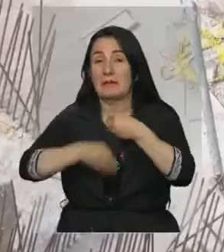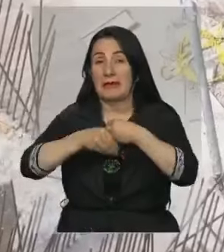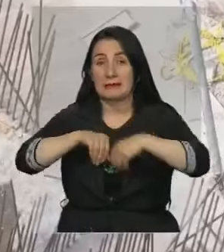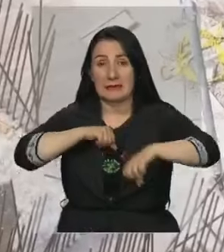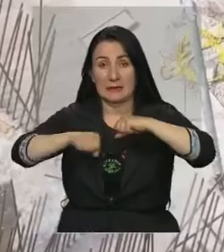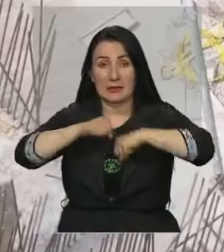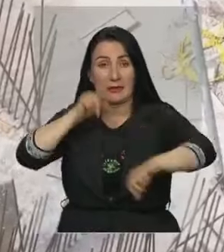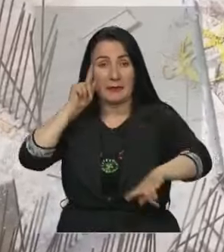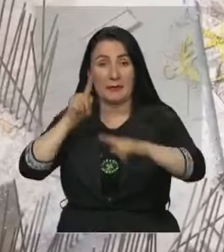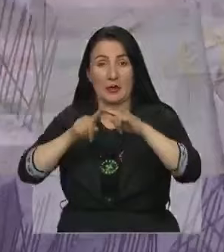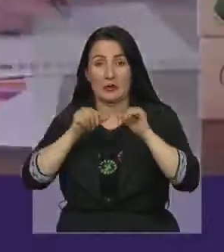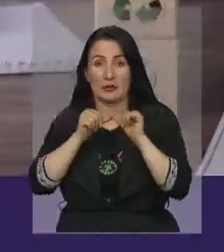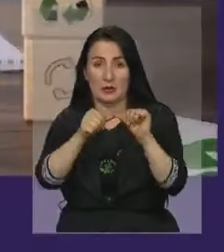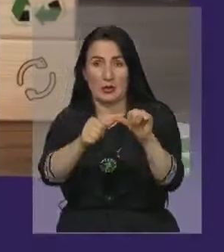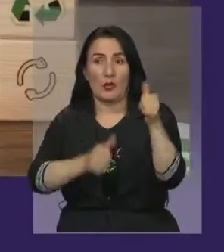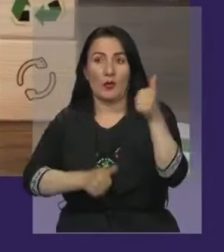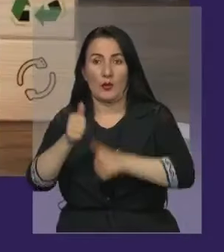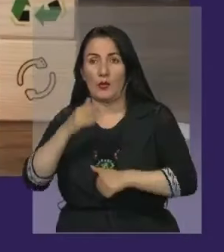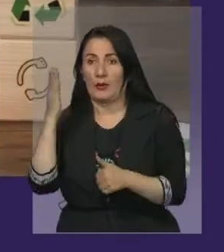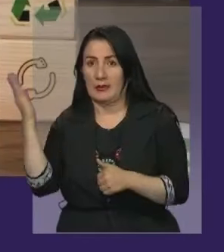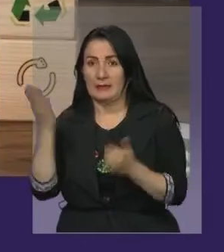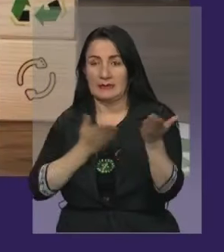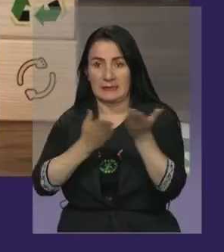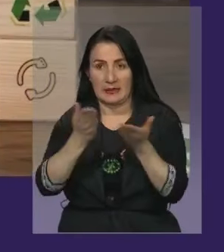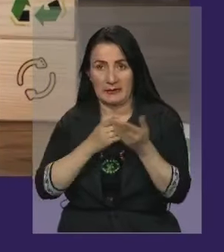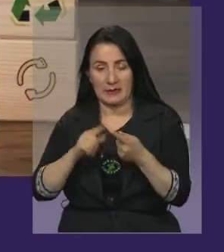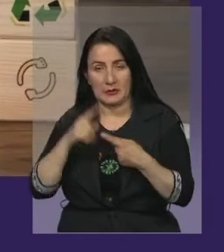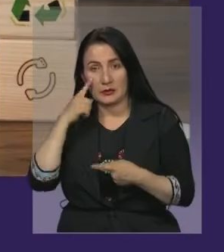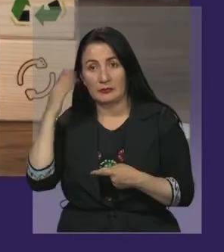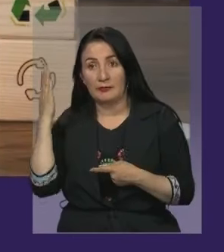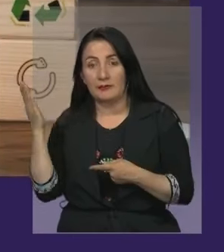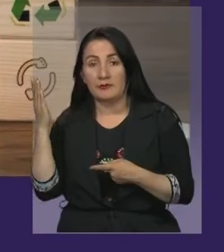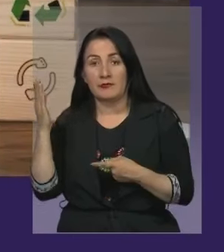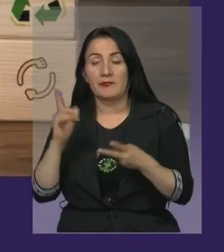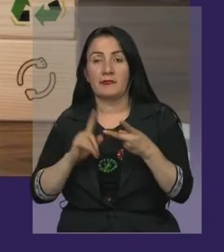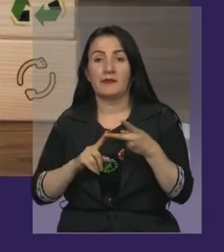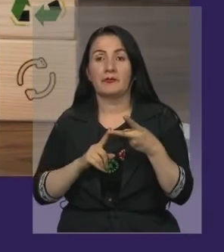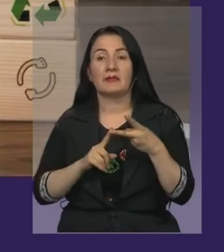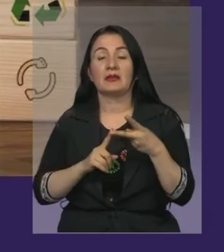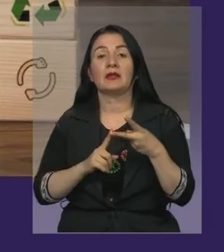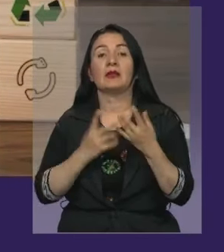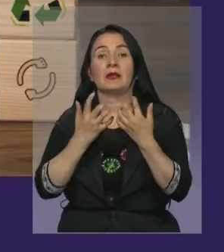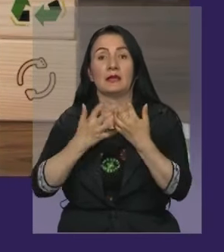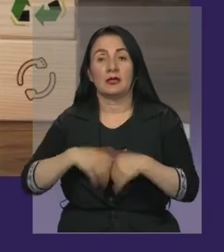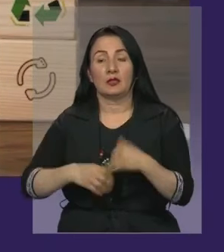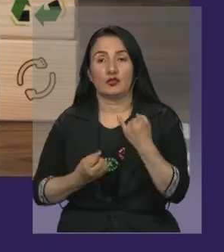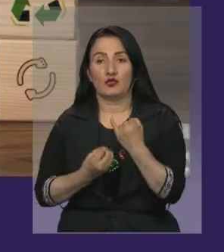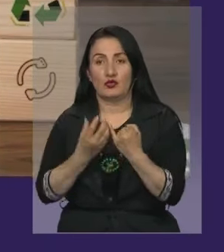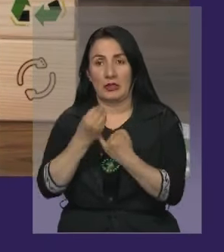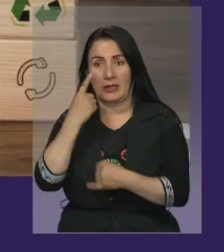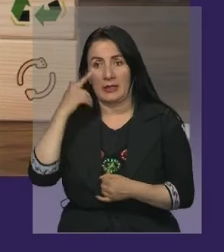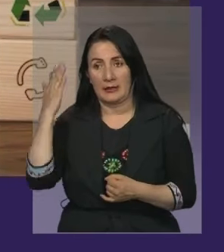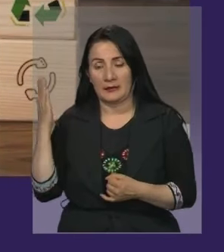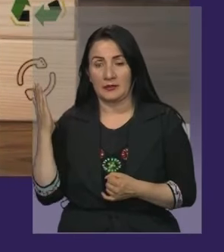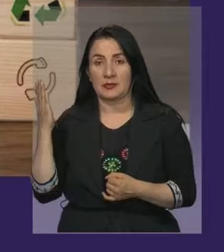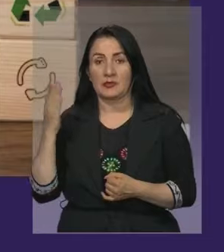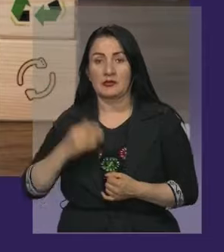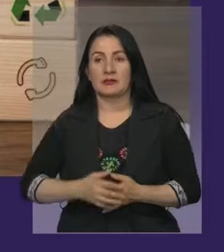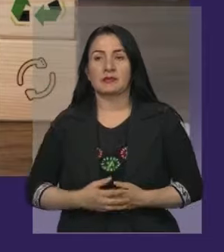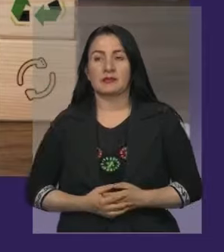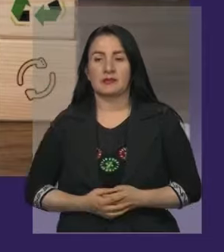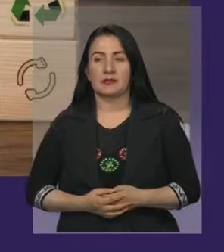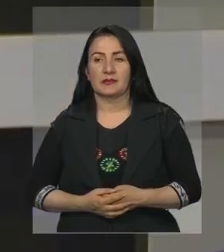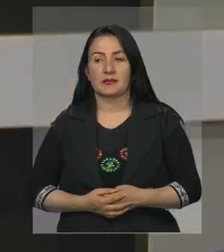la sostenibilidad fueron el de servicios con 61% de inversión, seguido por el sector industrial con el 20%. Cuando